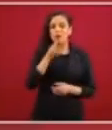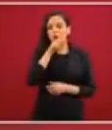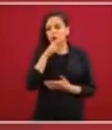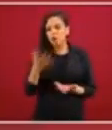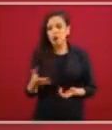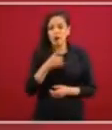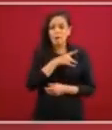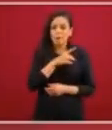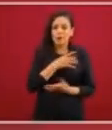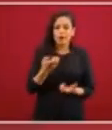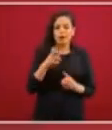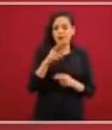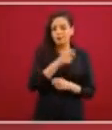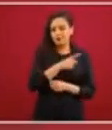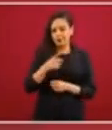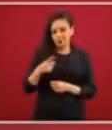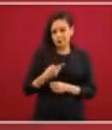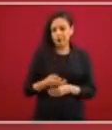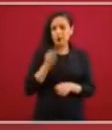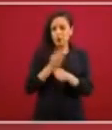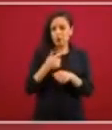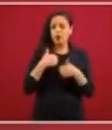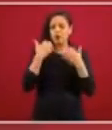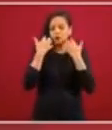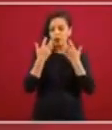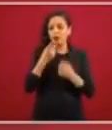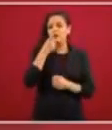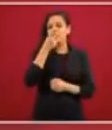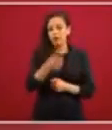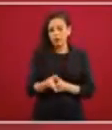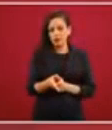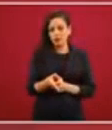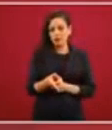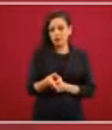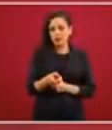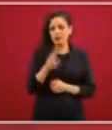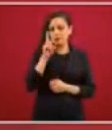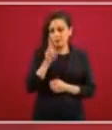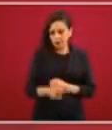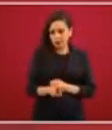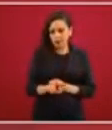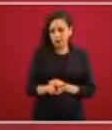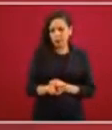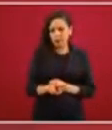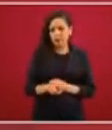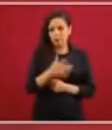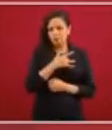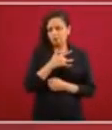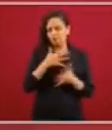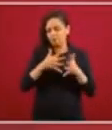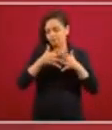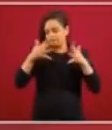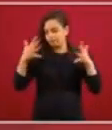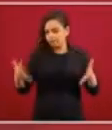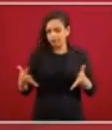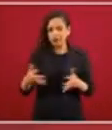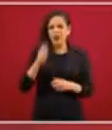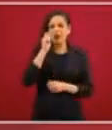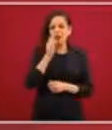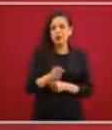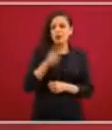quiero dar en este momento. Quiero aprovechar para agradecer de todo corazón el apoyo del presidente de la